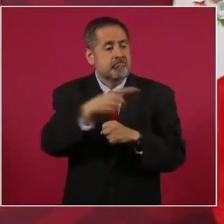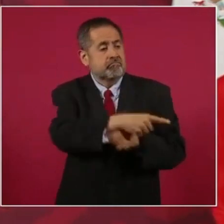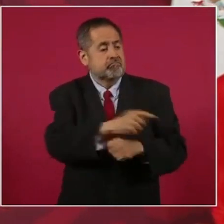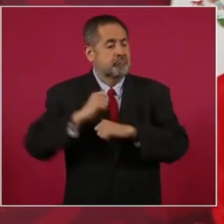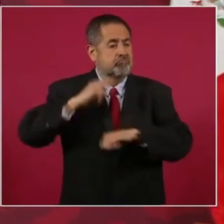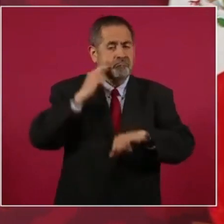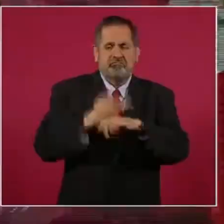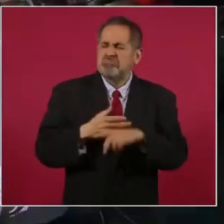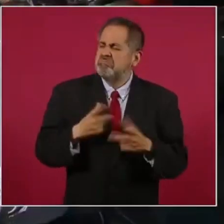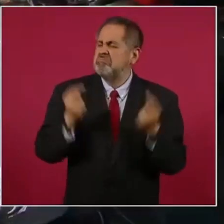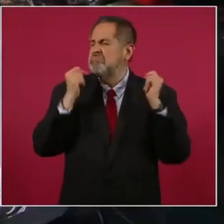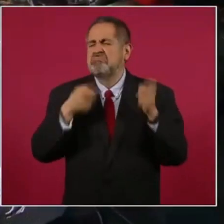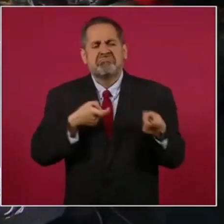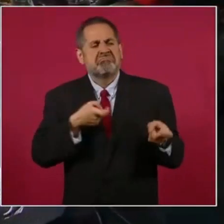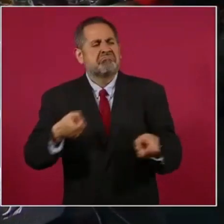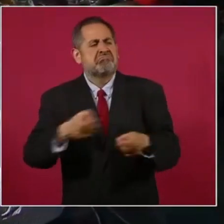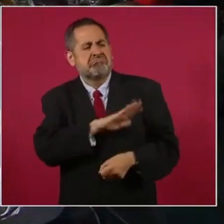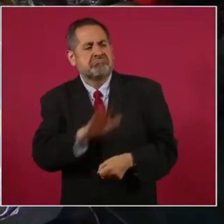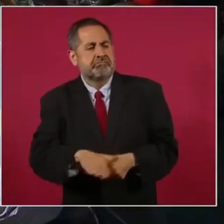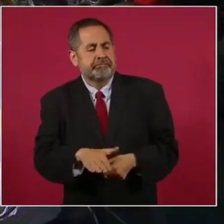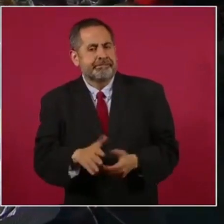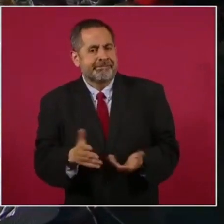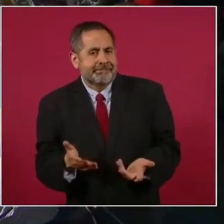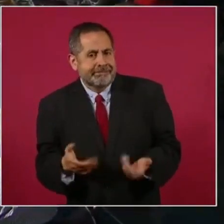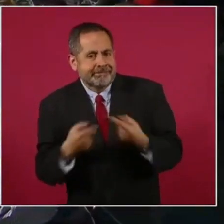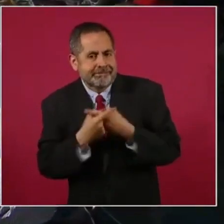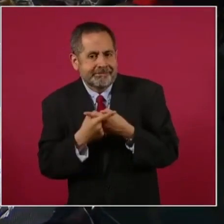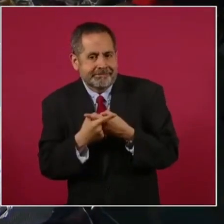Pero así todos.